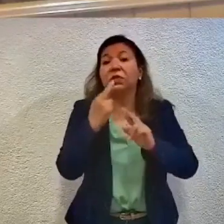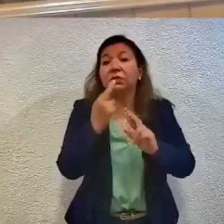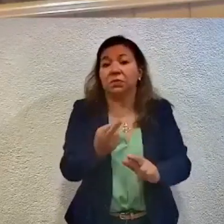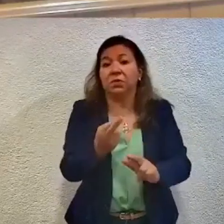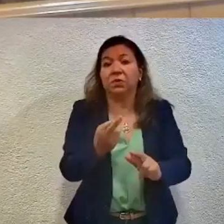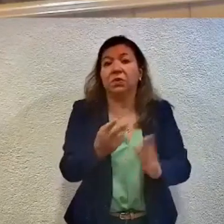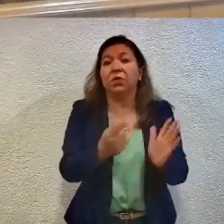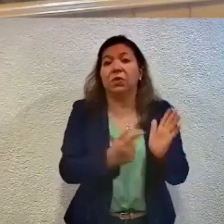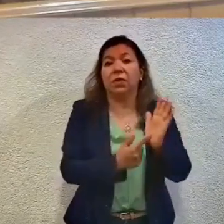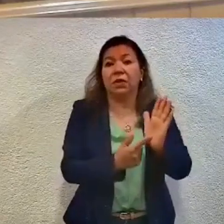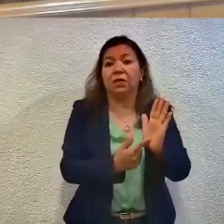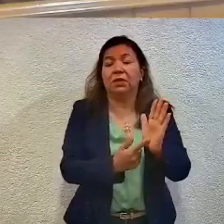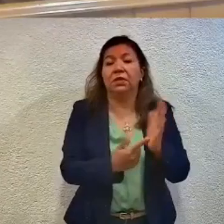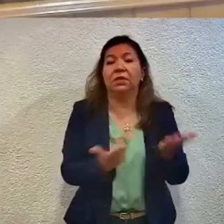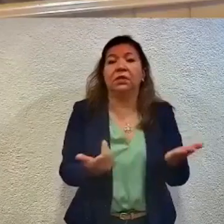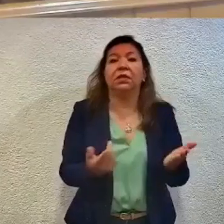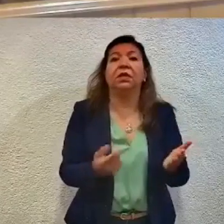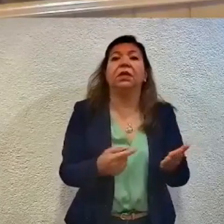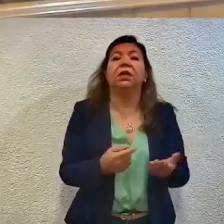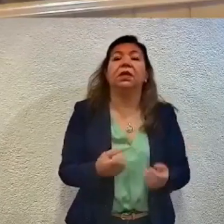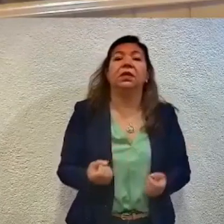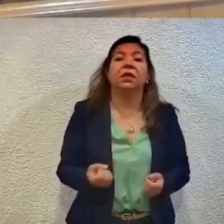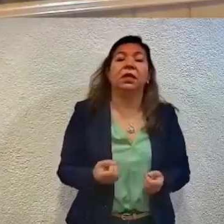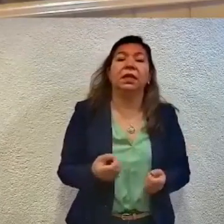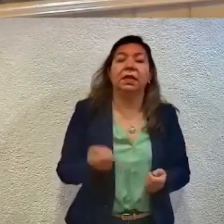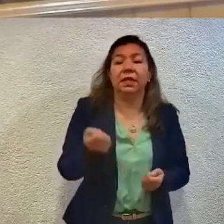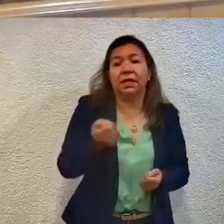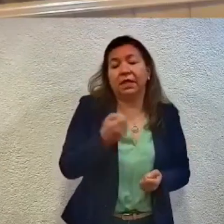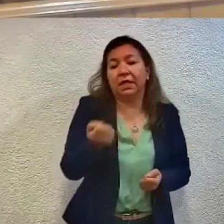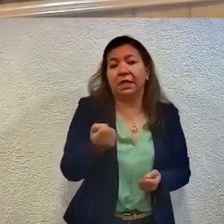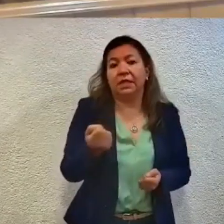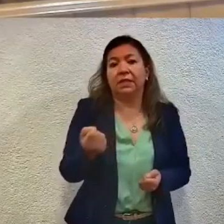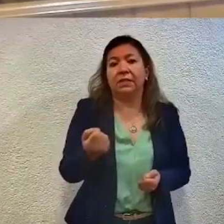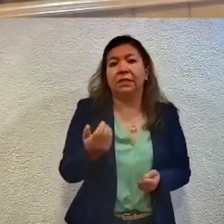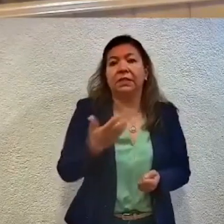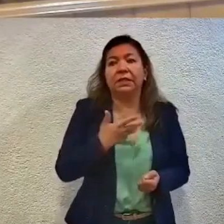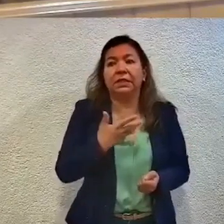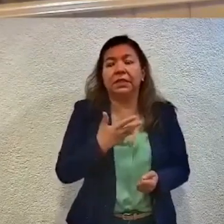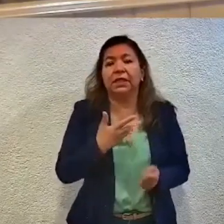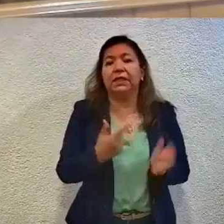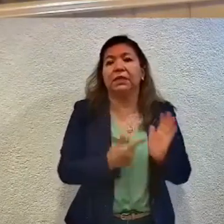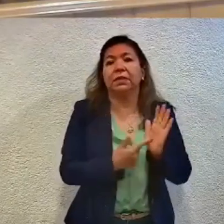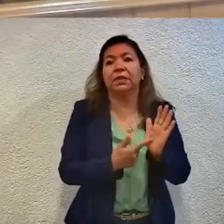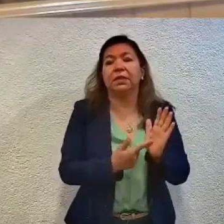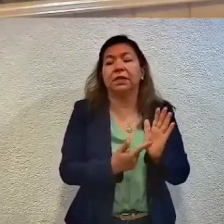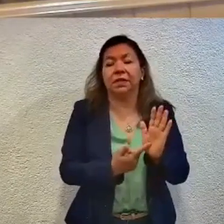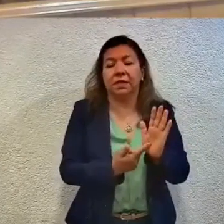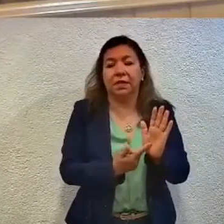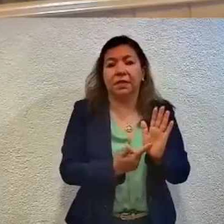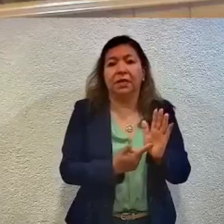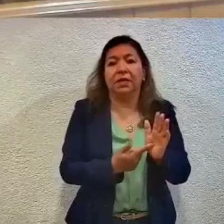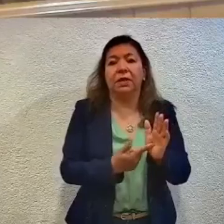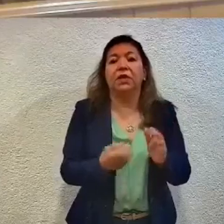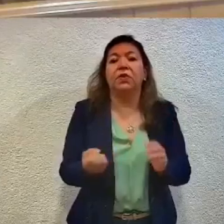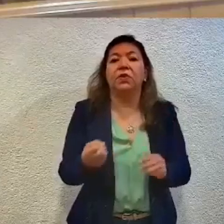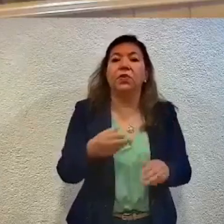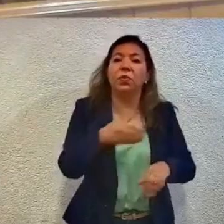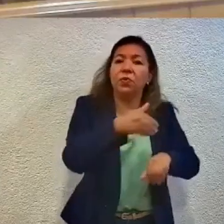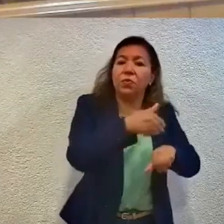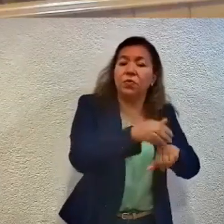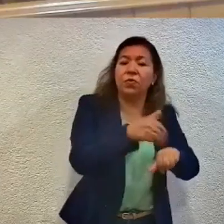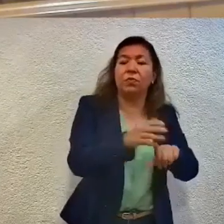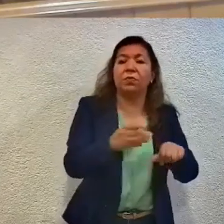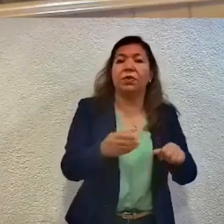sus manifestaciones respecto a que no solicitó el recuento para que se otorgara el primer lugar a los candidatos